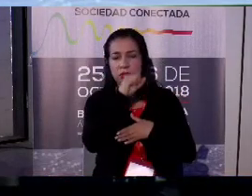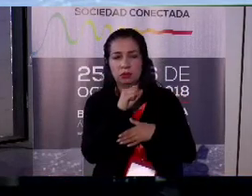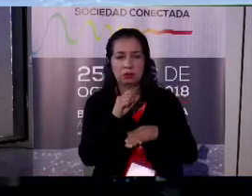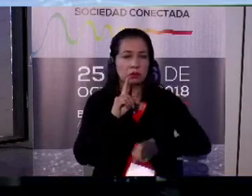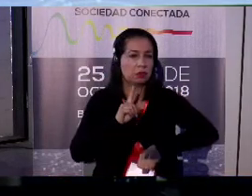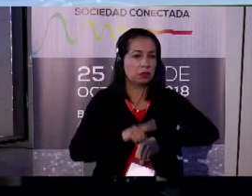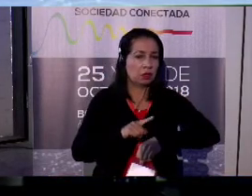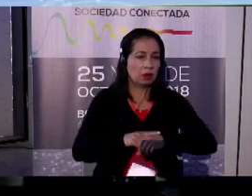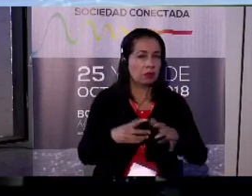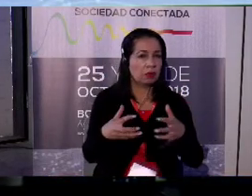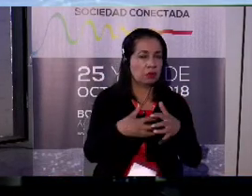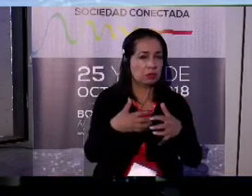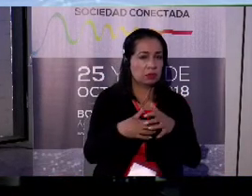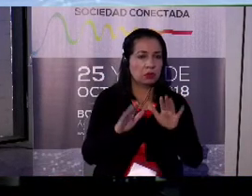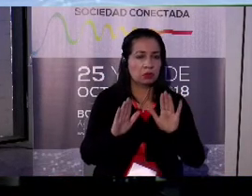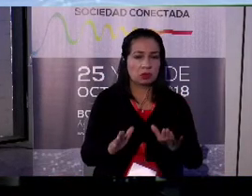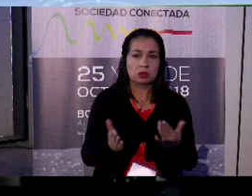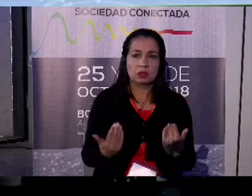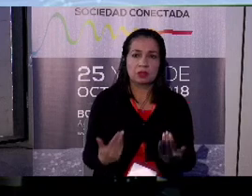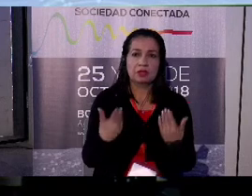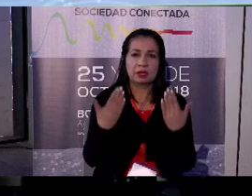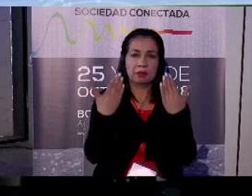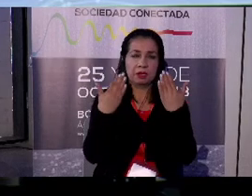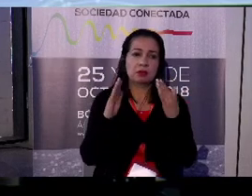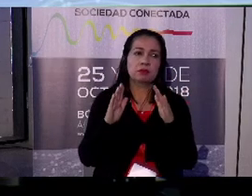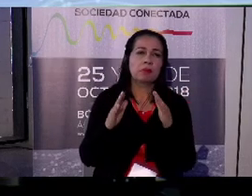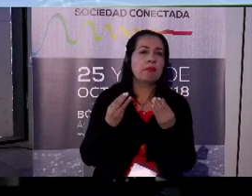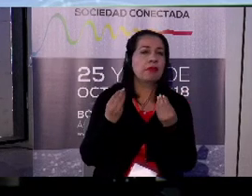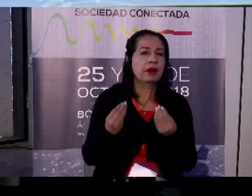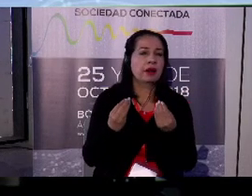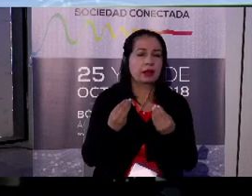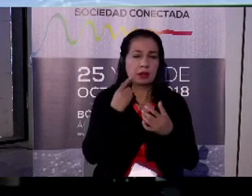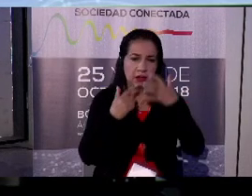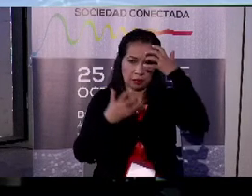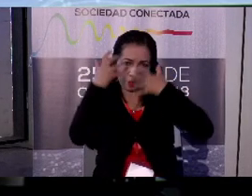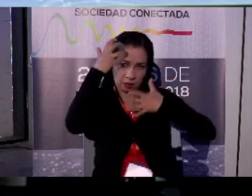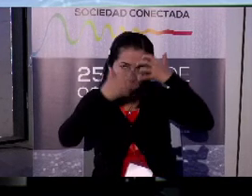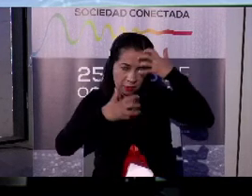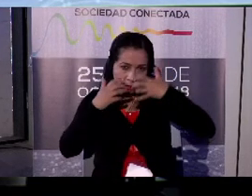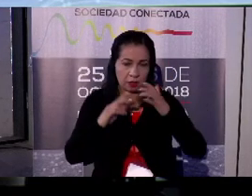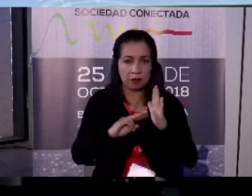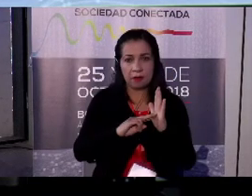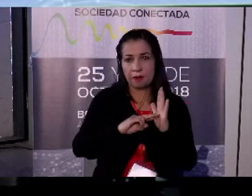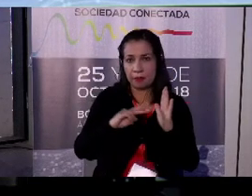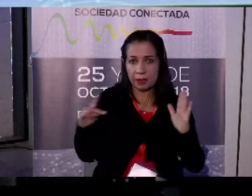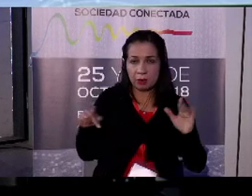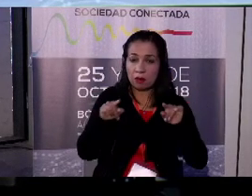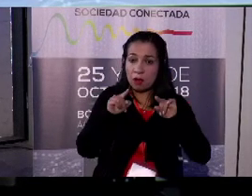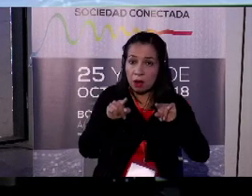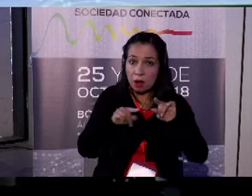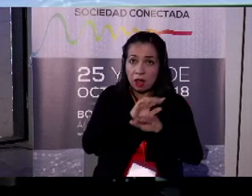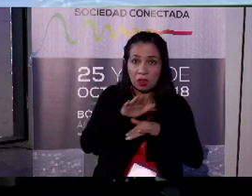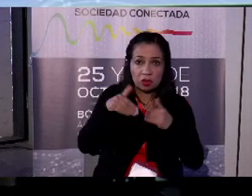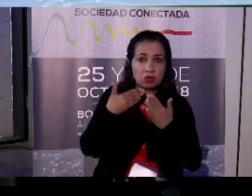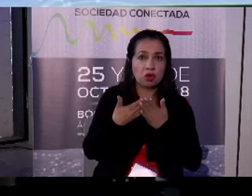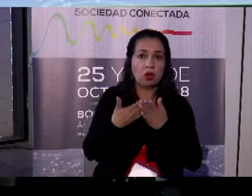es muy útil para evaluar la tecnología como un todo